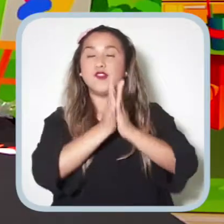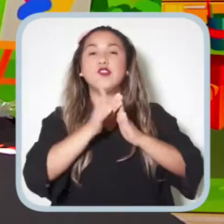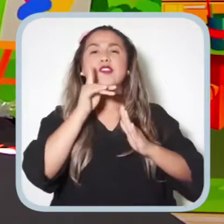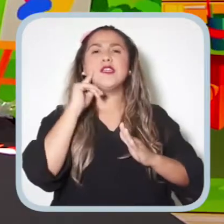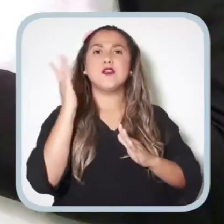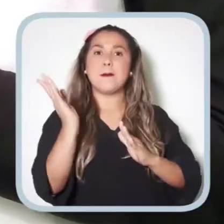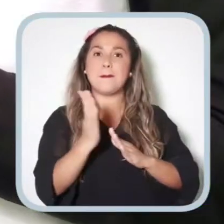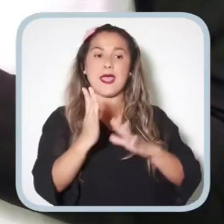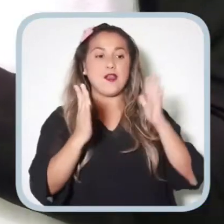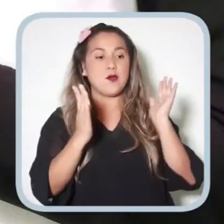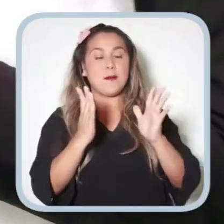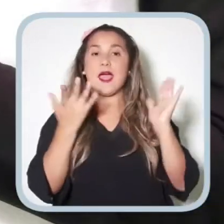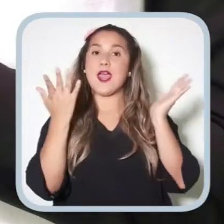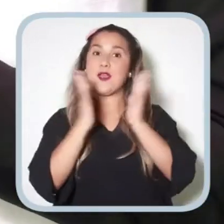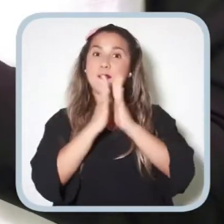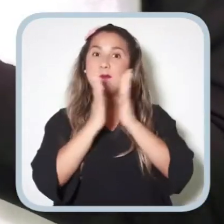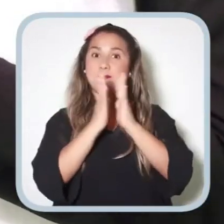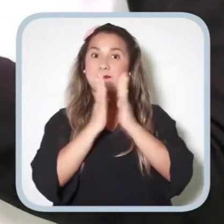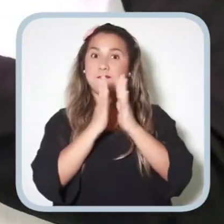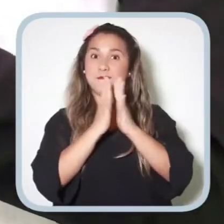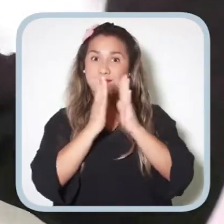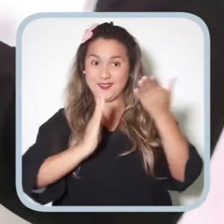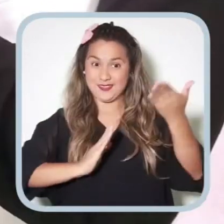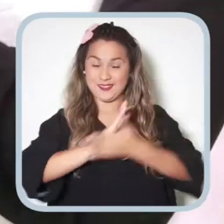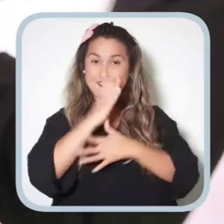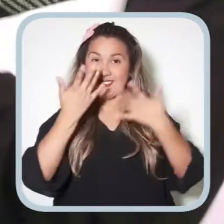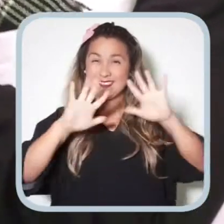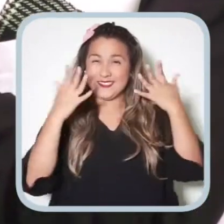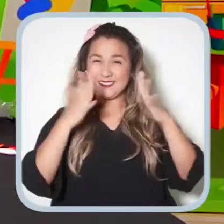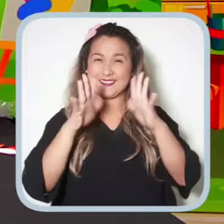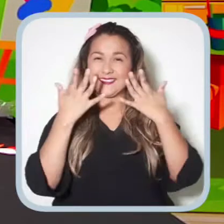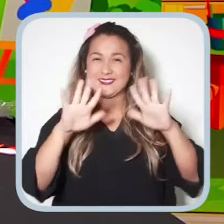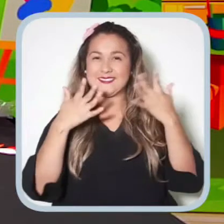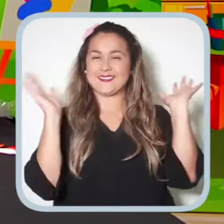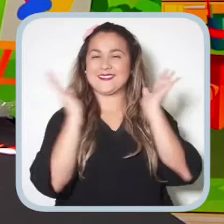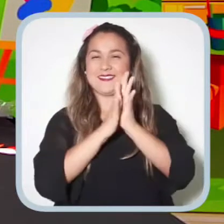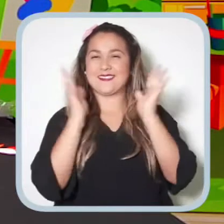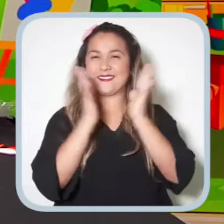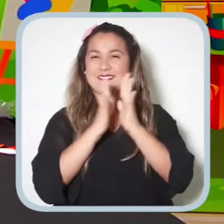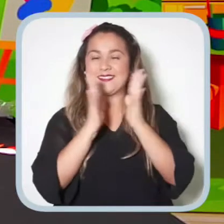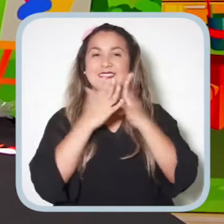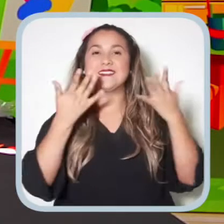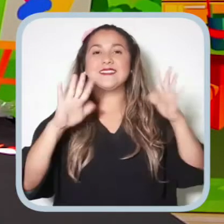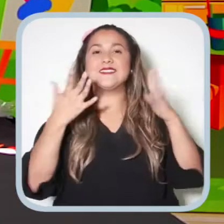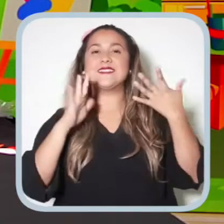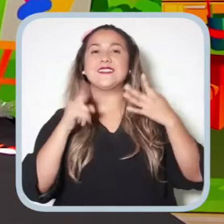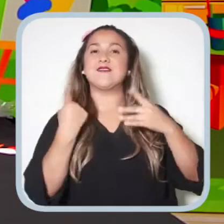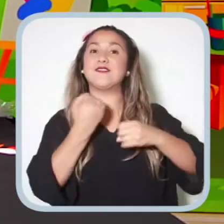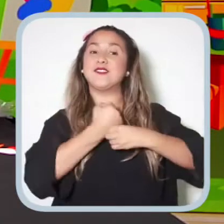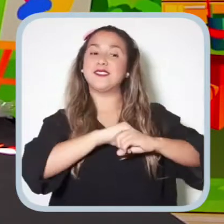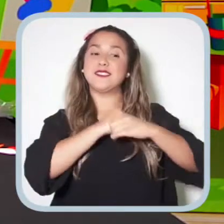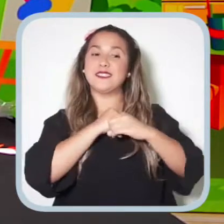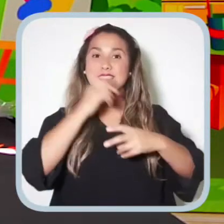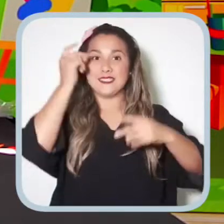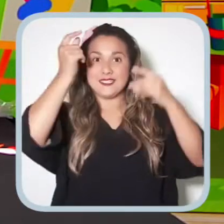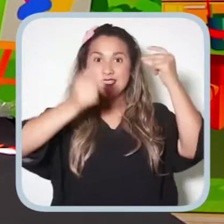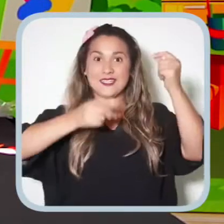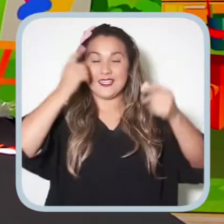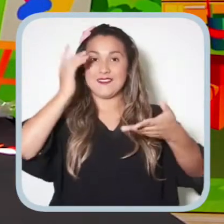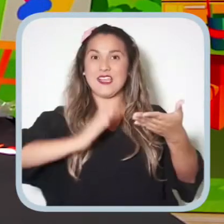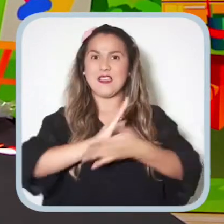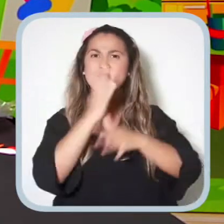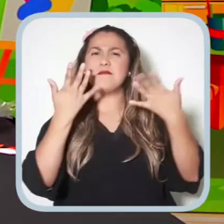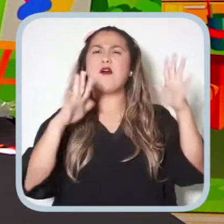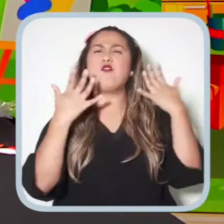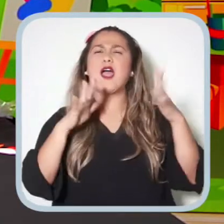mano junto a la otra, pueden comenzar a aplaudir que nuestro taller creativo va a comenzar.